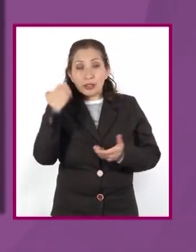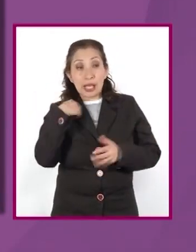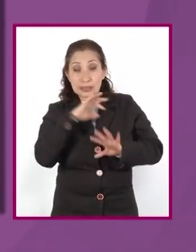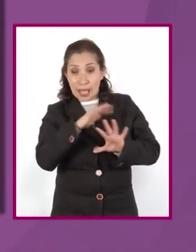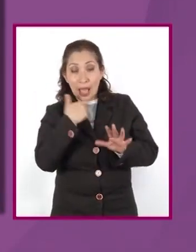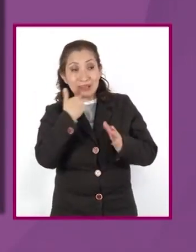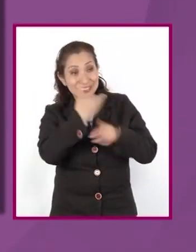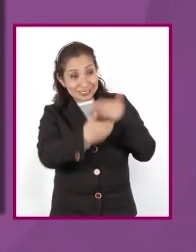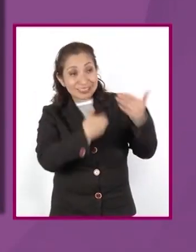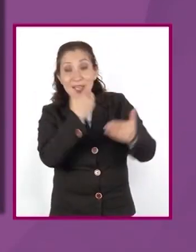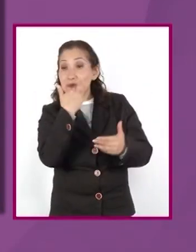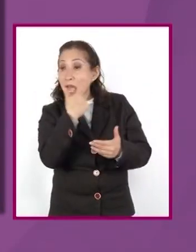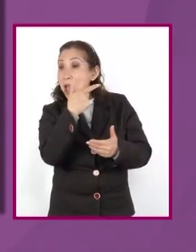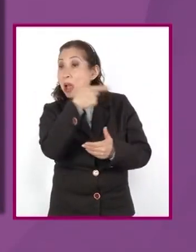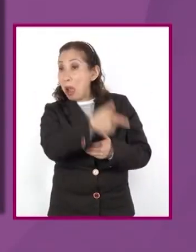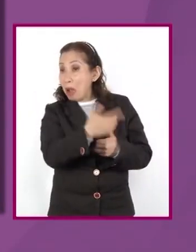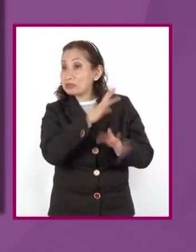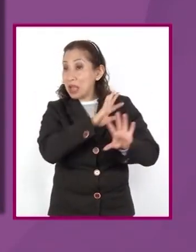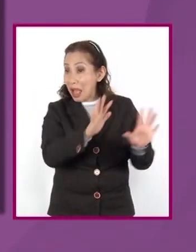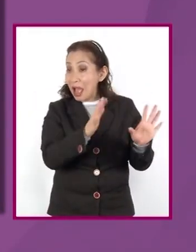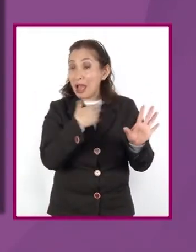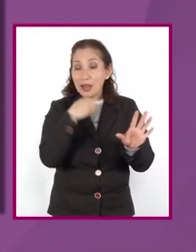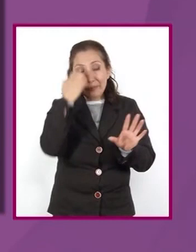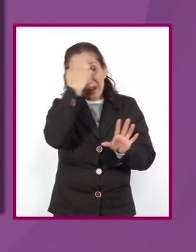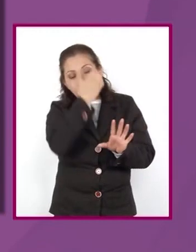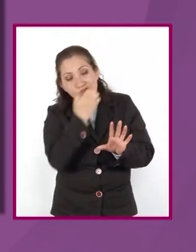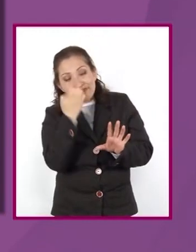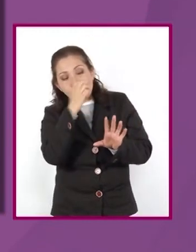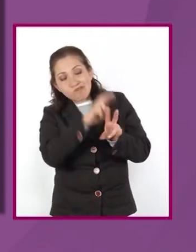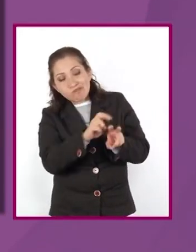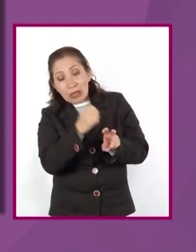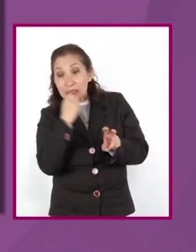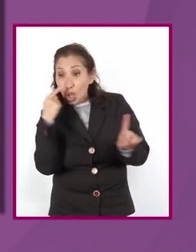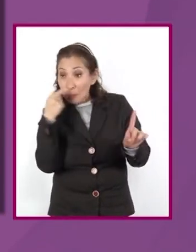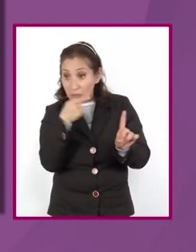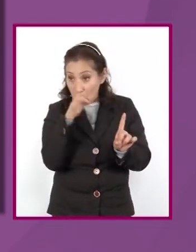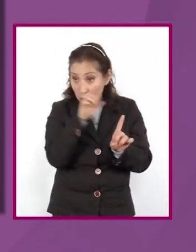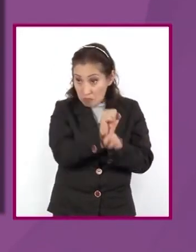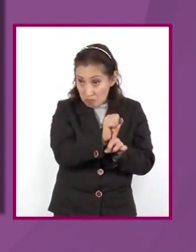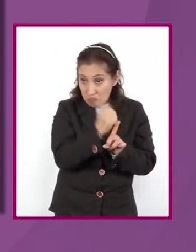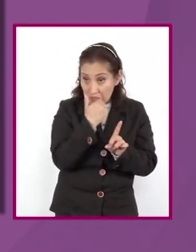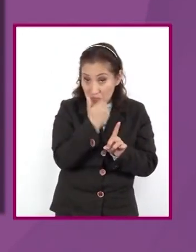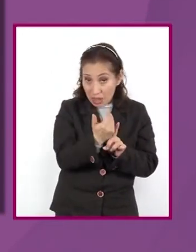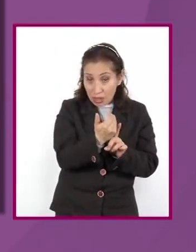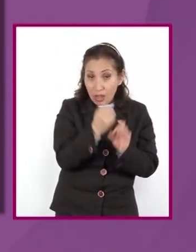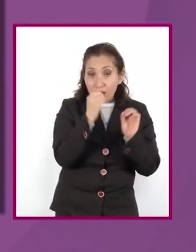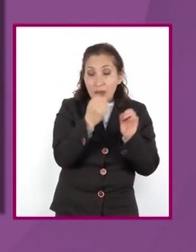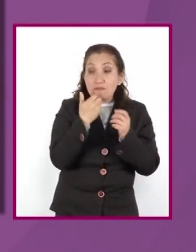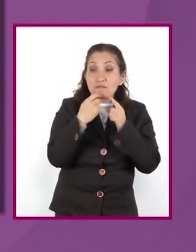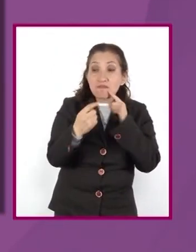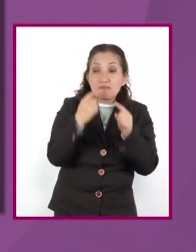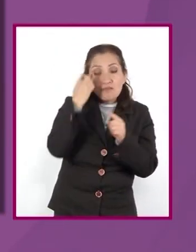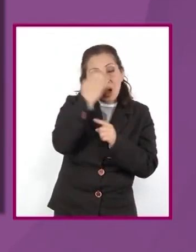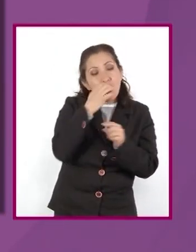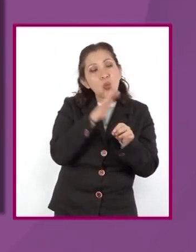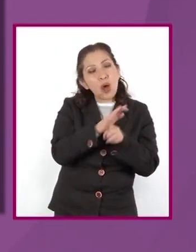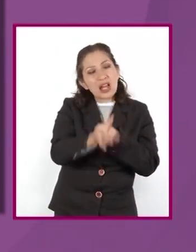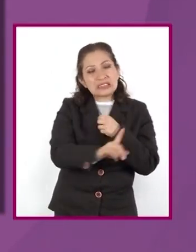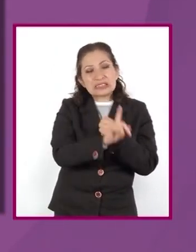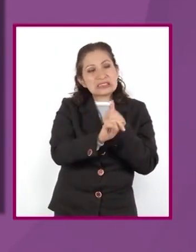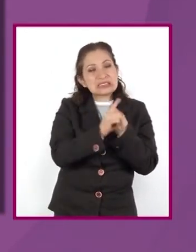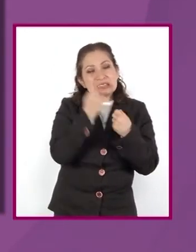evaluación que nos permita revisar la experiencia, ver si alcanzamos el propósito, compartir y analizar cuáles fueron